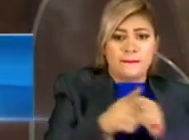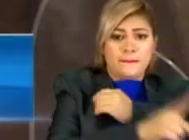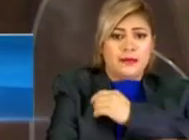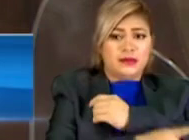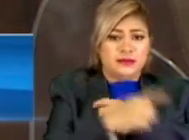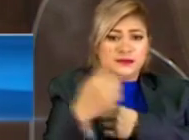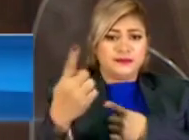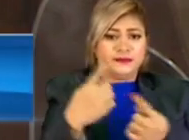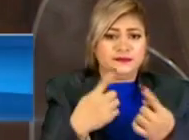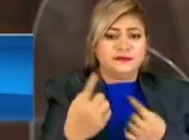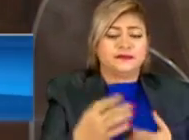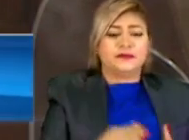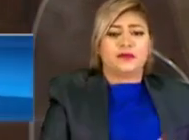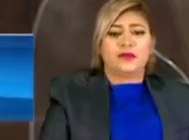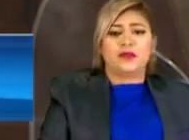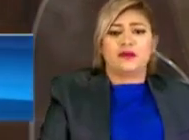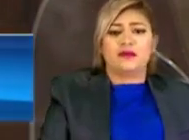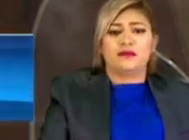transbordo.